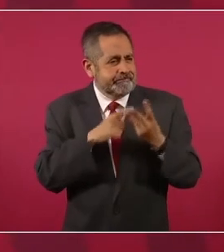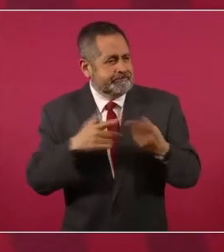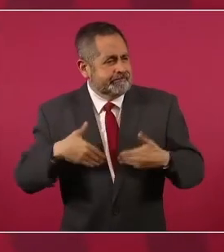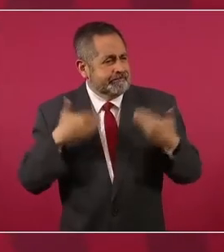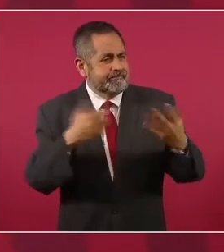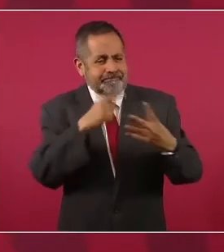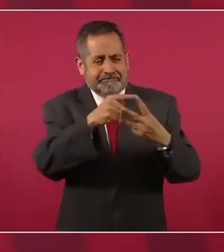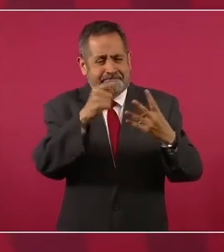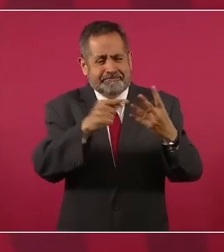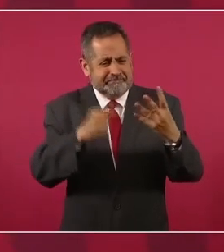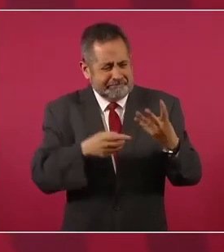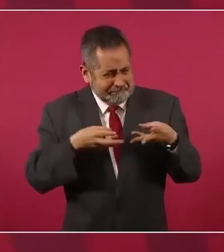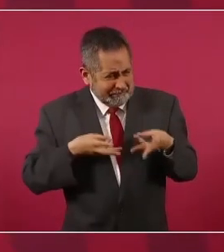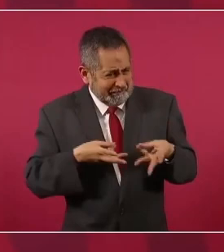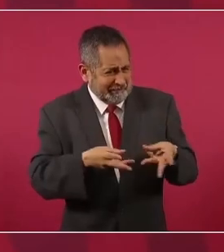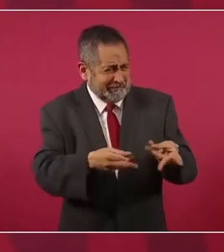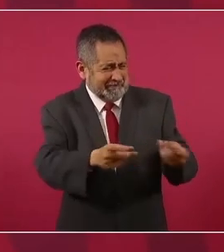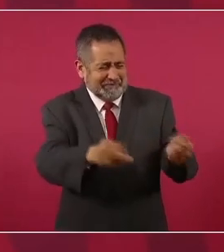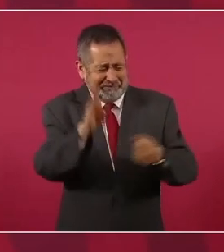Y se gasta